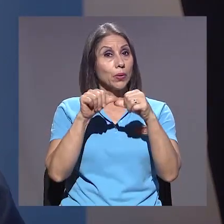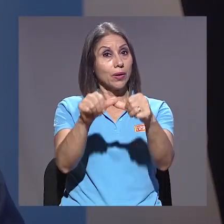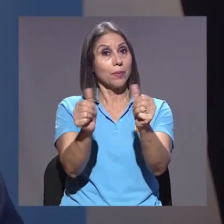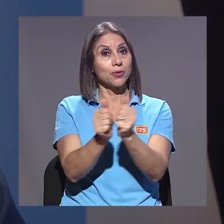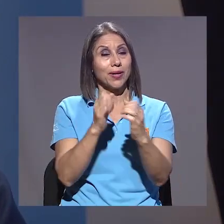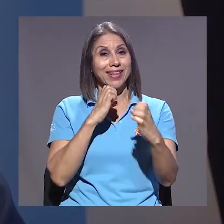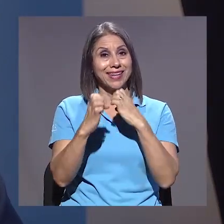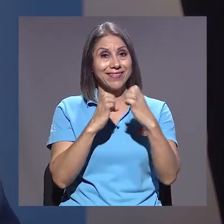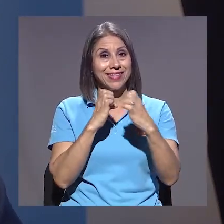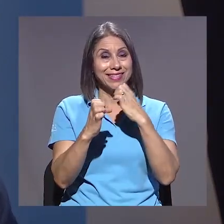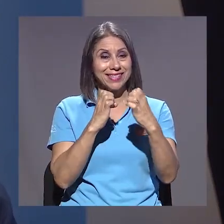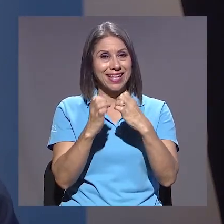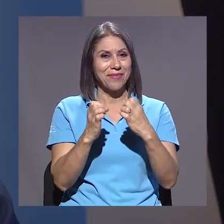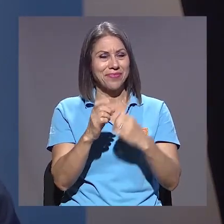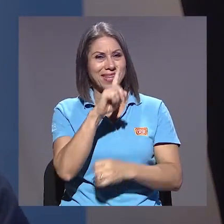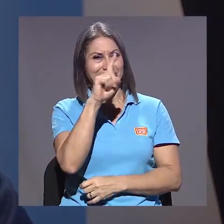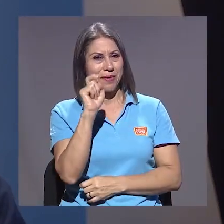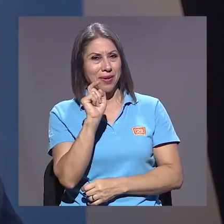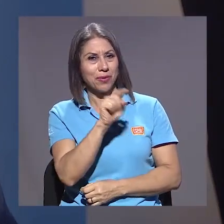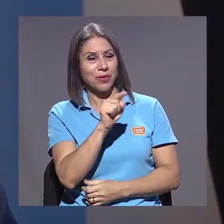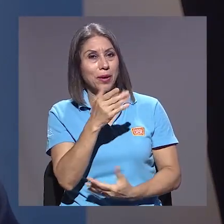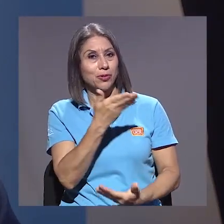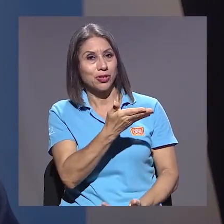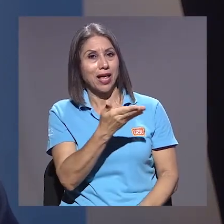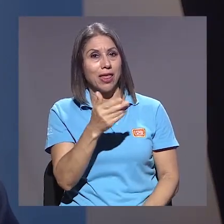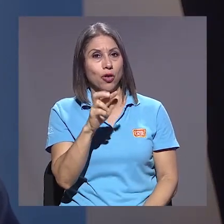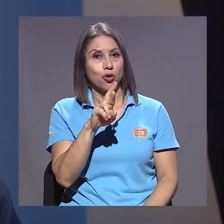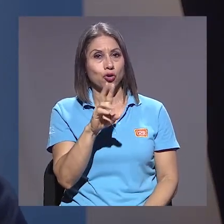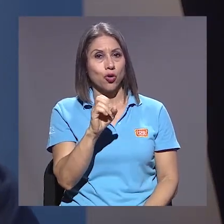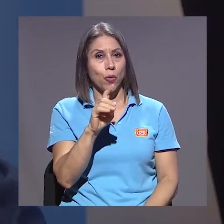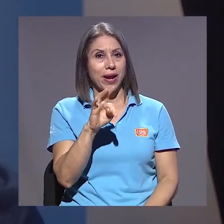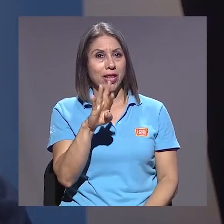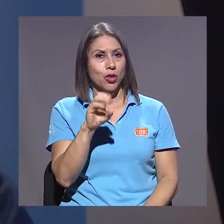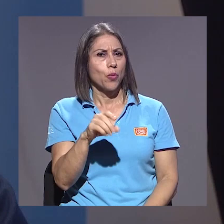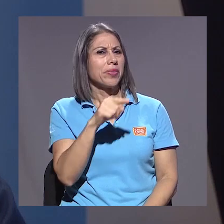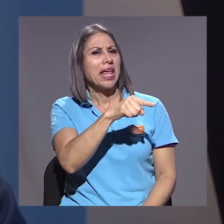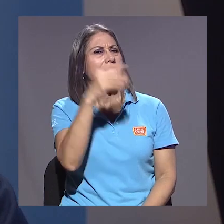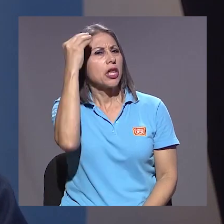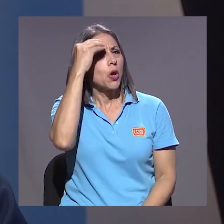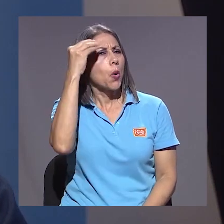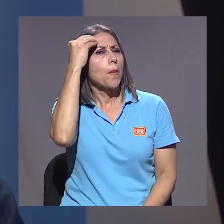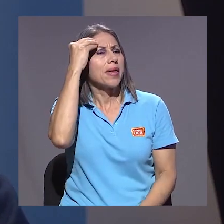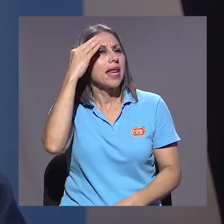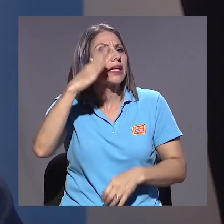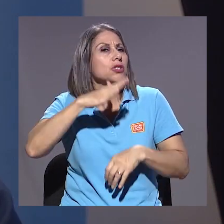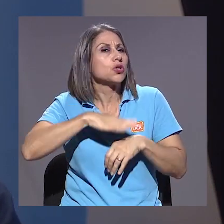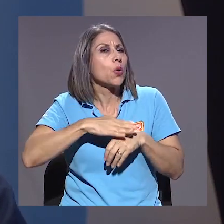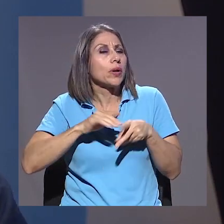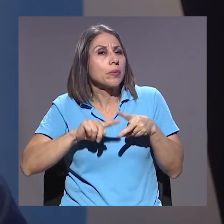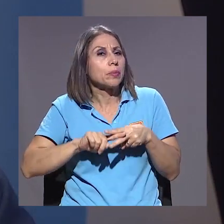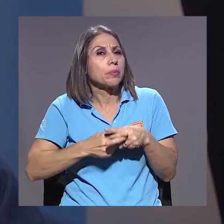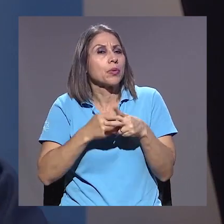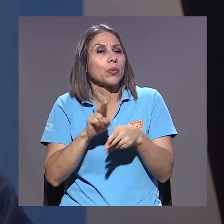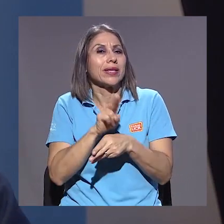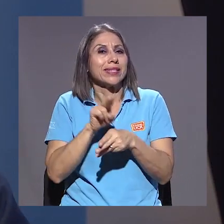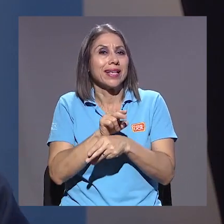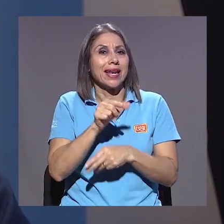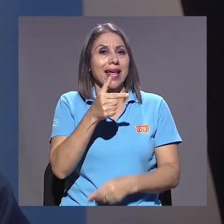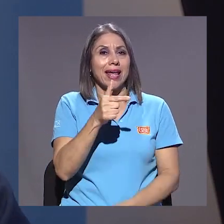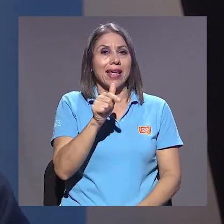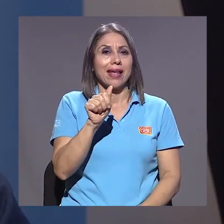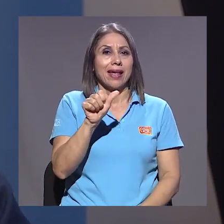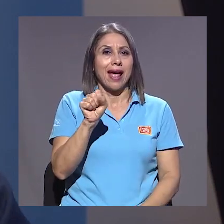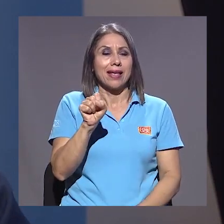Continuamos con nuestra entrevista y le preguntamos a don Roberto qué opinaba el regulador de la introducción del gas natural como